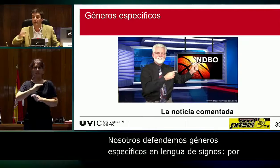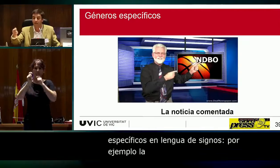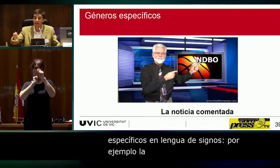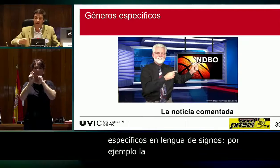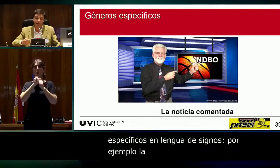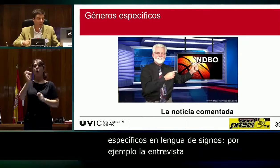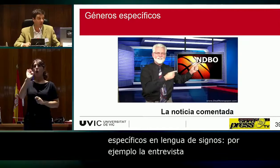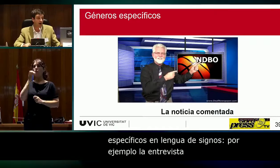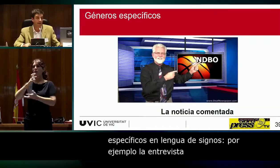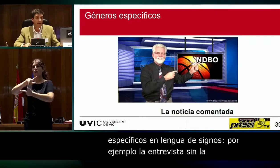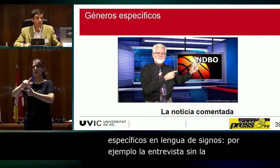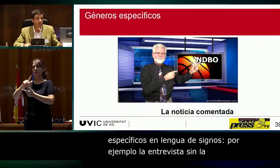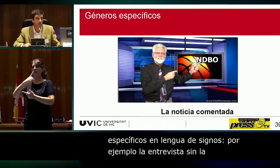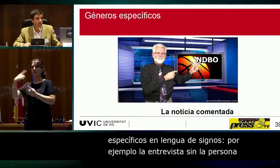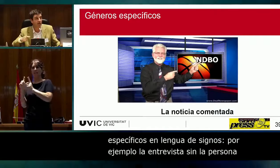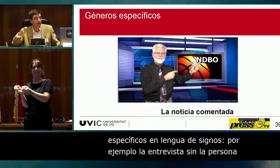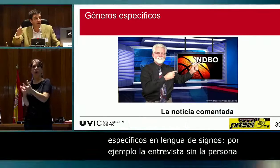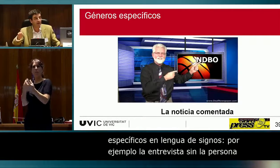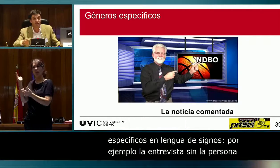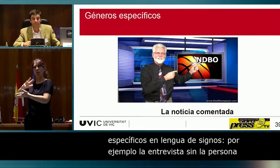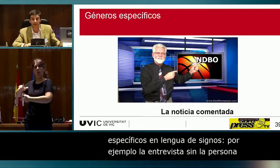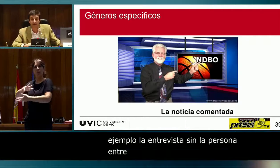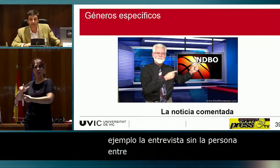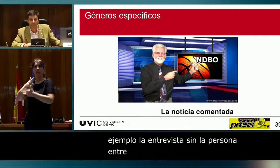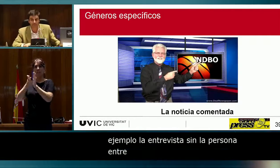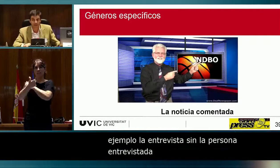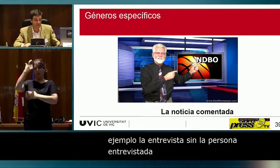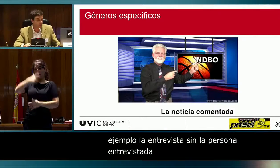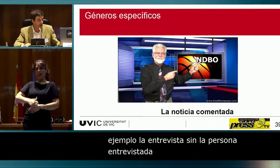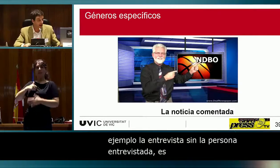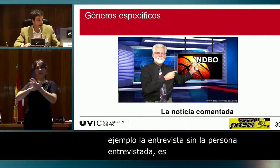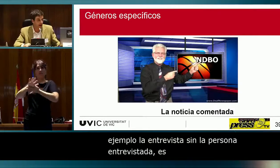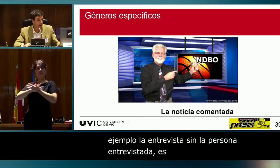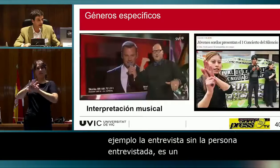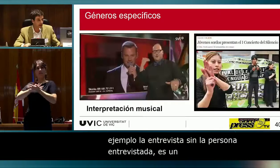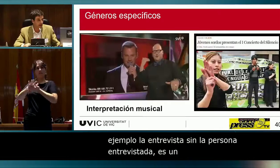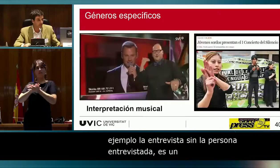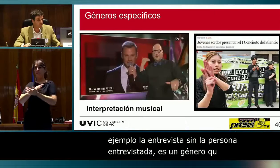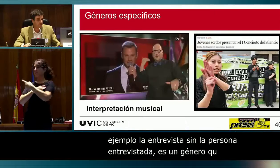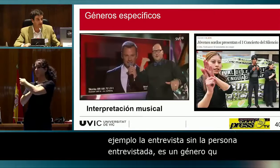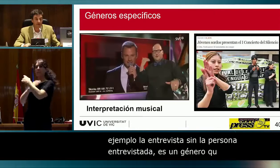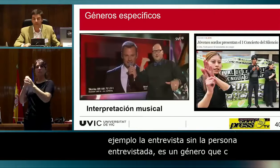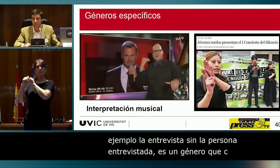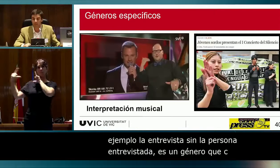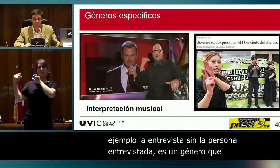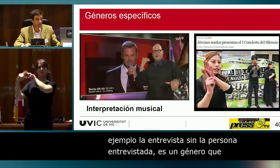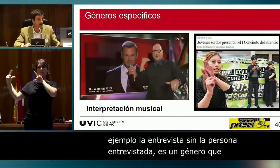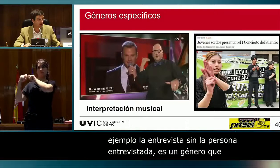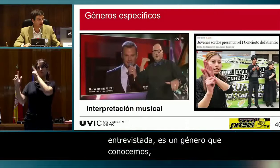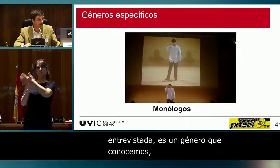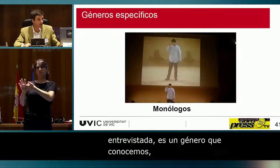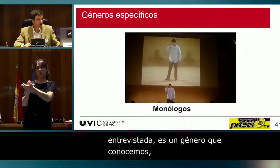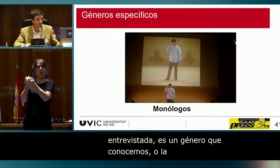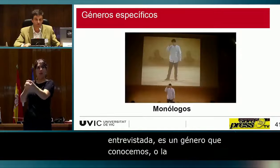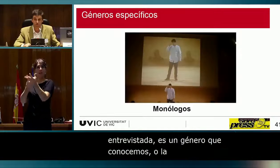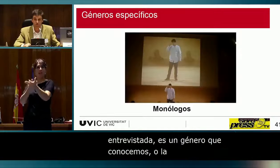noticia comentada, en la cual el sujeto signante interpela directamente a la imagen de fondo. La interpretación